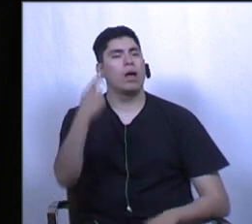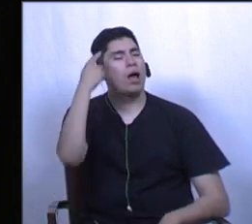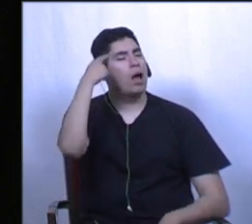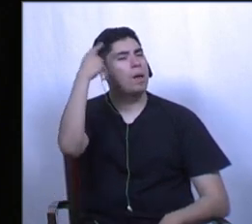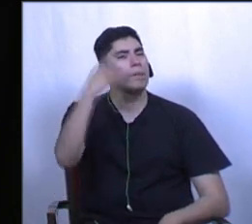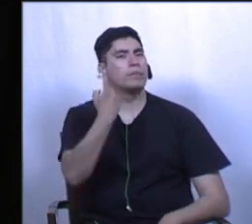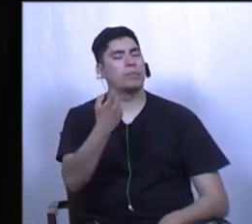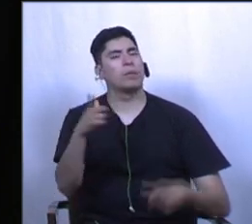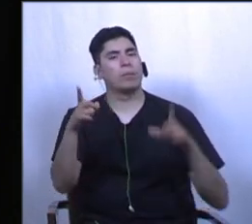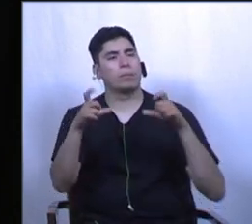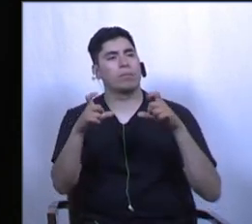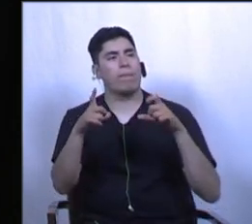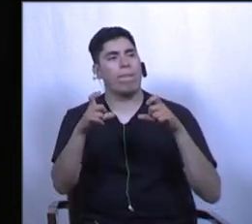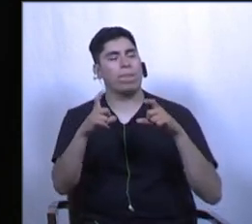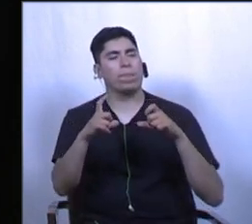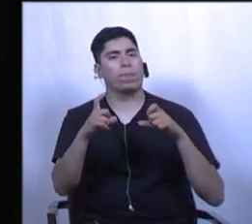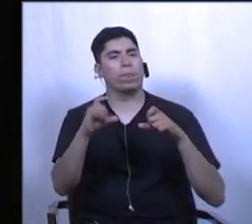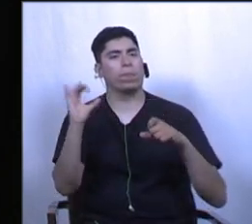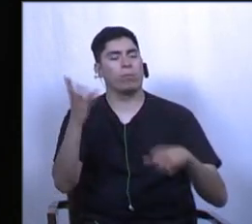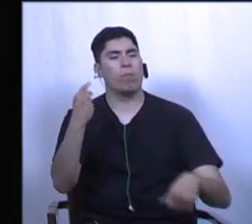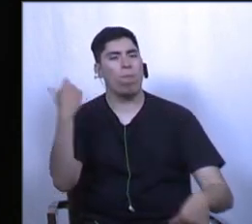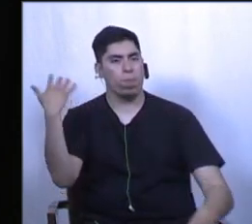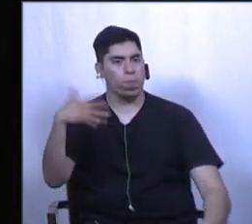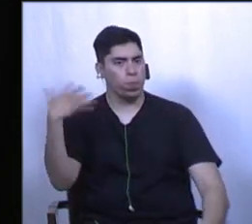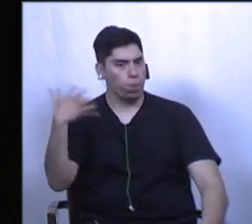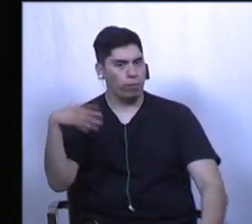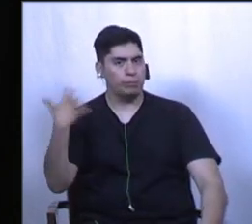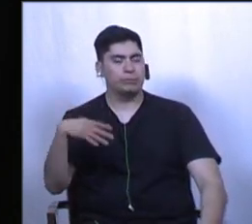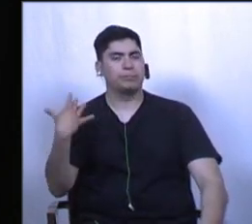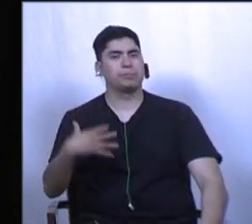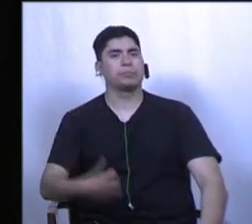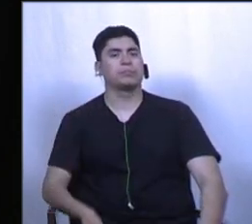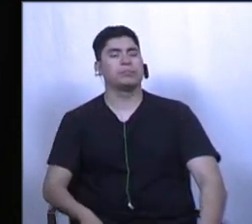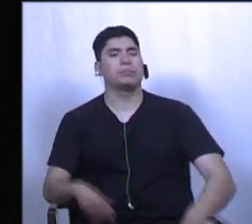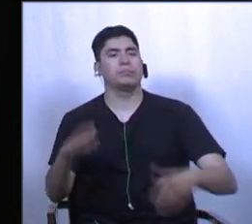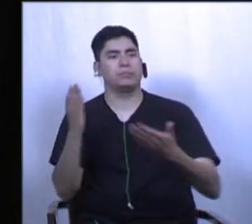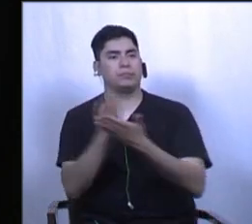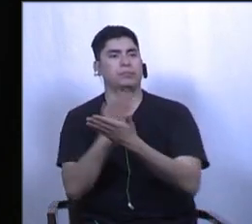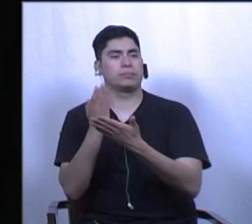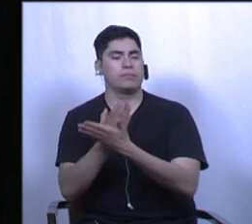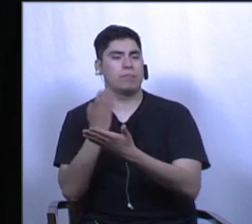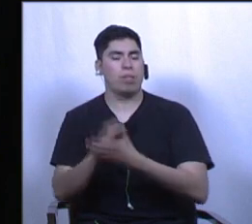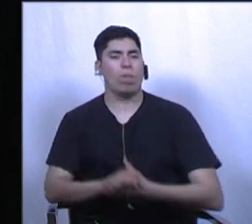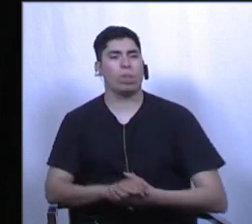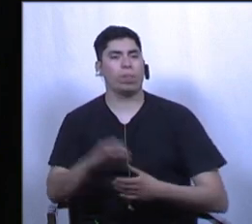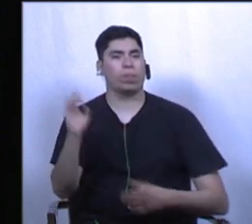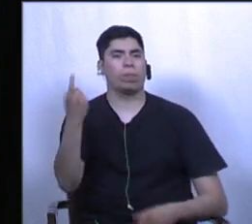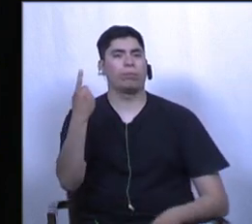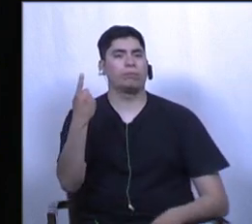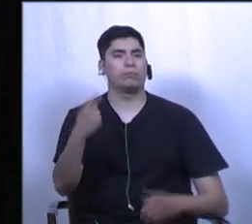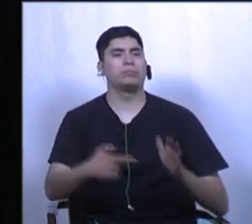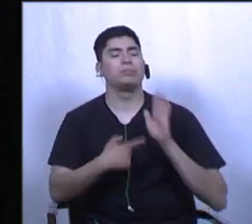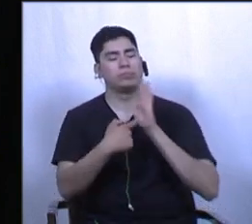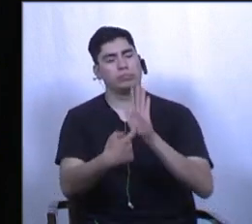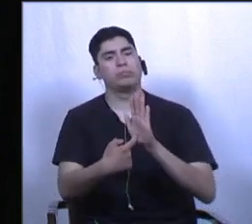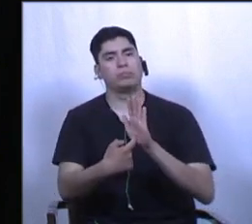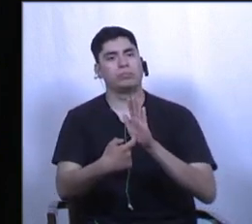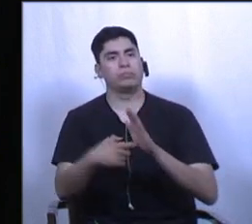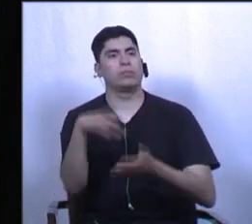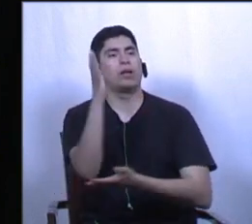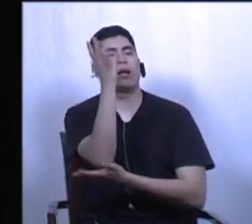una imagen era tan importante colocar en este libro. Y esta fue la primera representación de un